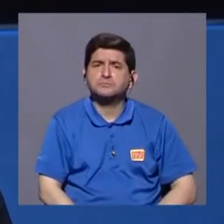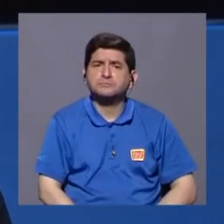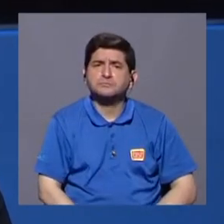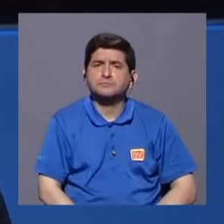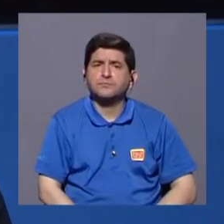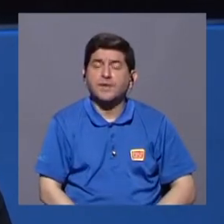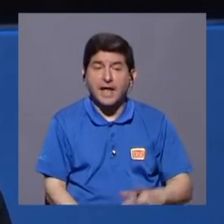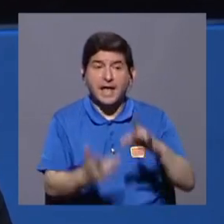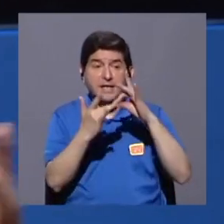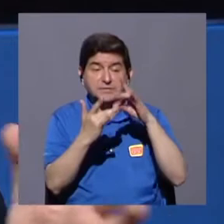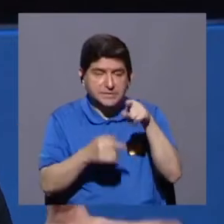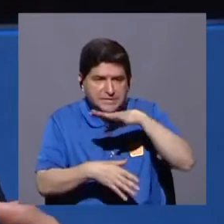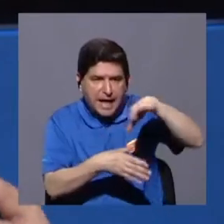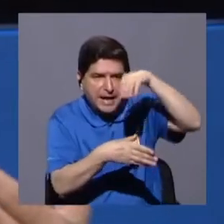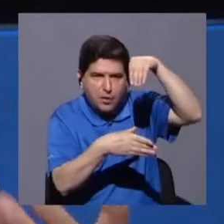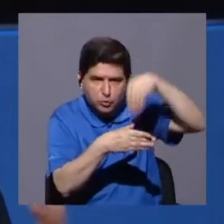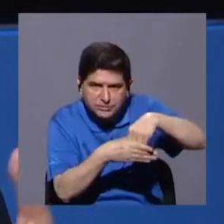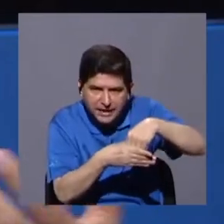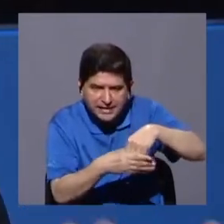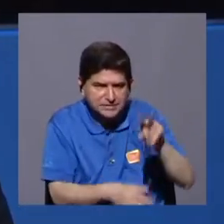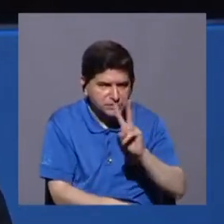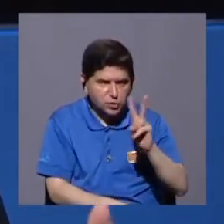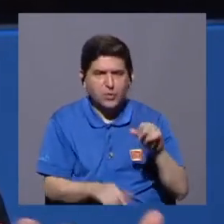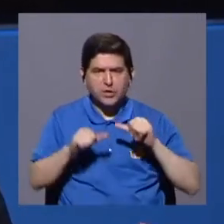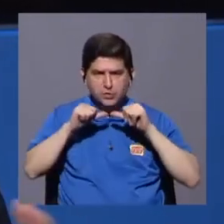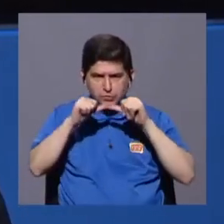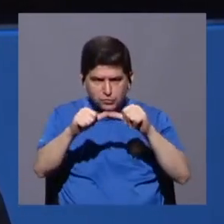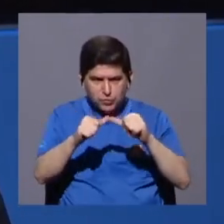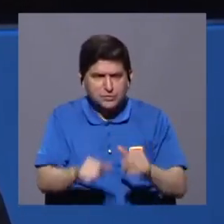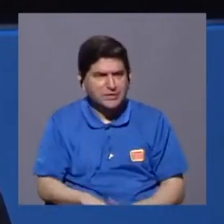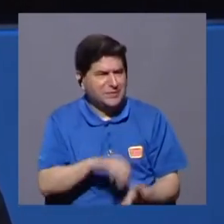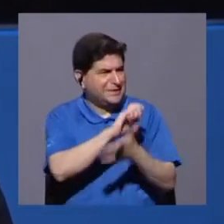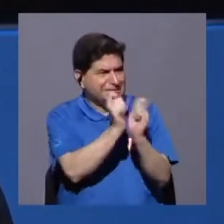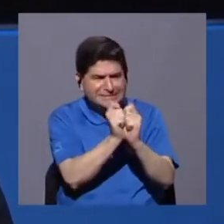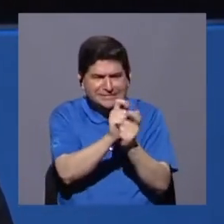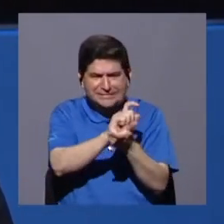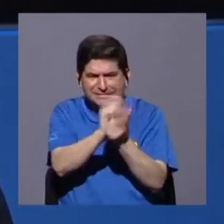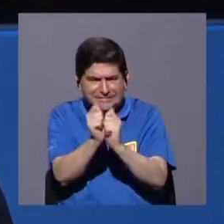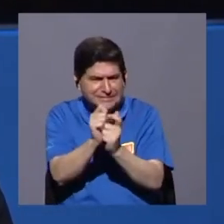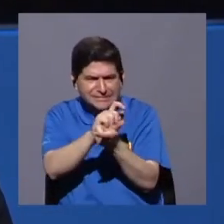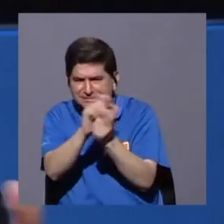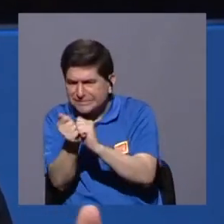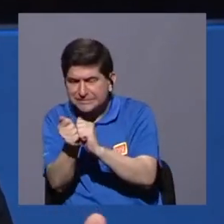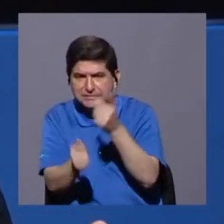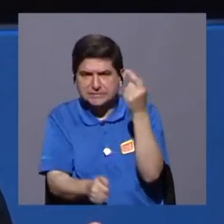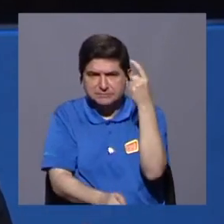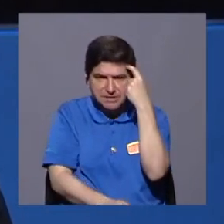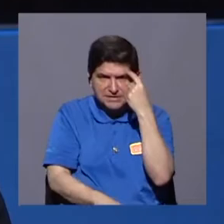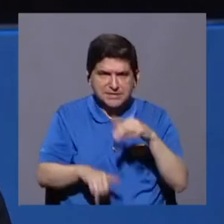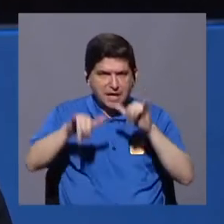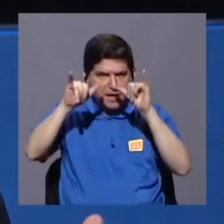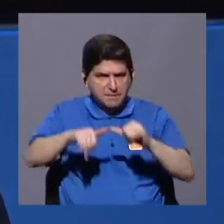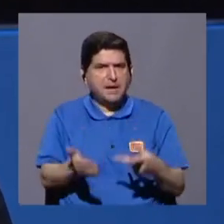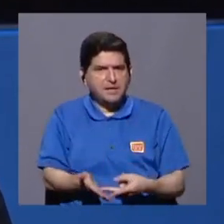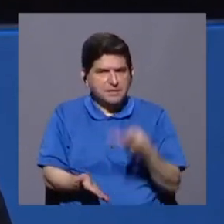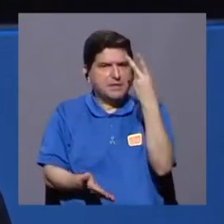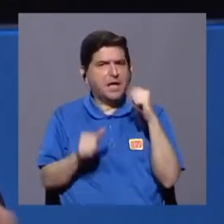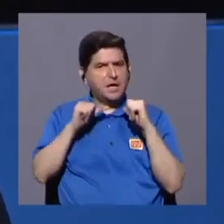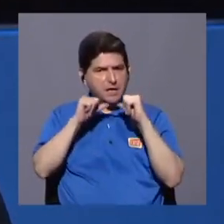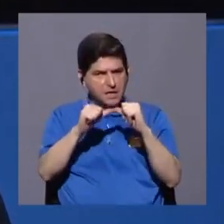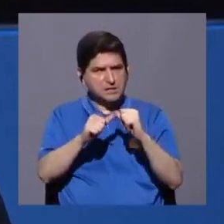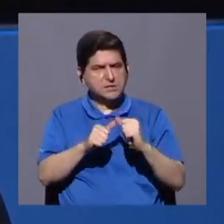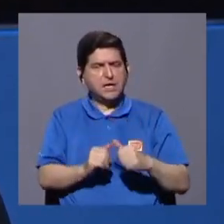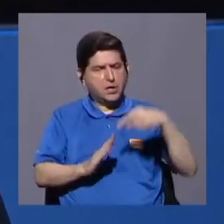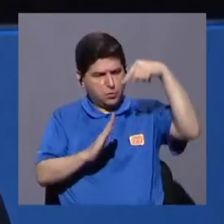sobre todo en este contexto donde el virus sigue siendo bastante cambiante nos parece que se mantiene vigente seguir